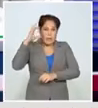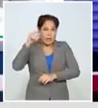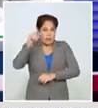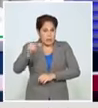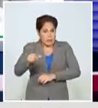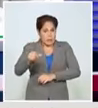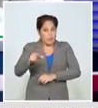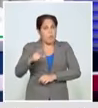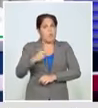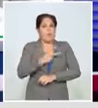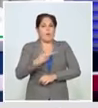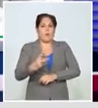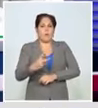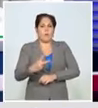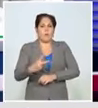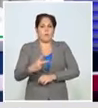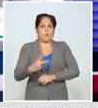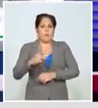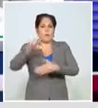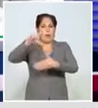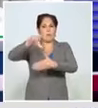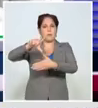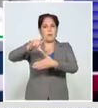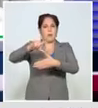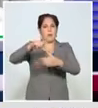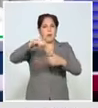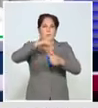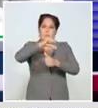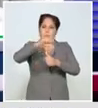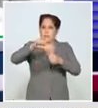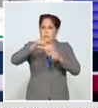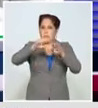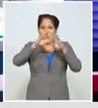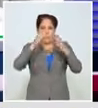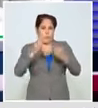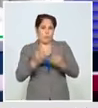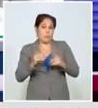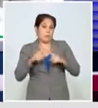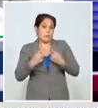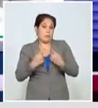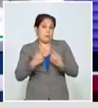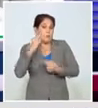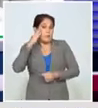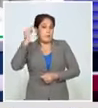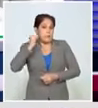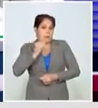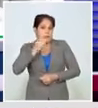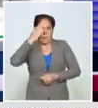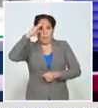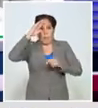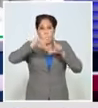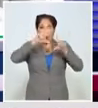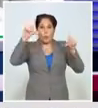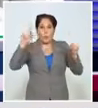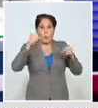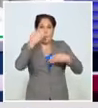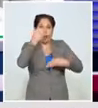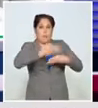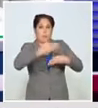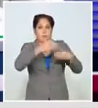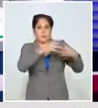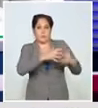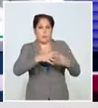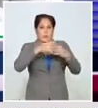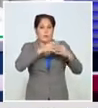el continente latinoamericano. Y un país, como le decía al inicio, bloqueado, un país del